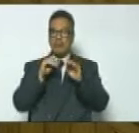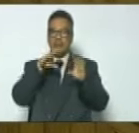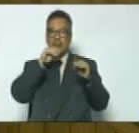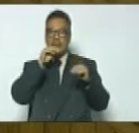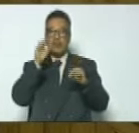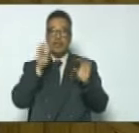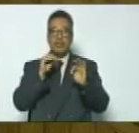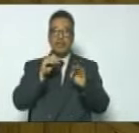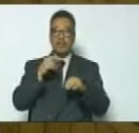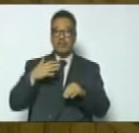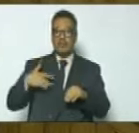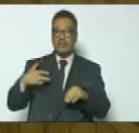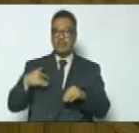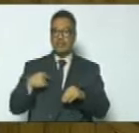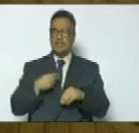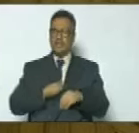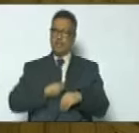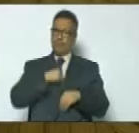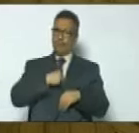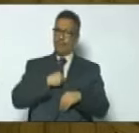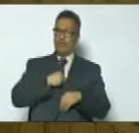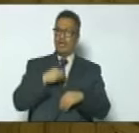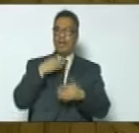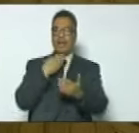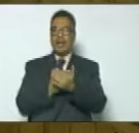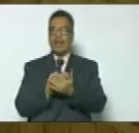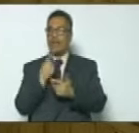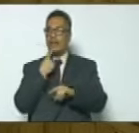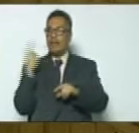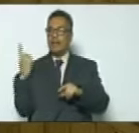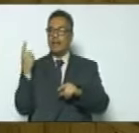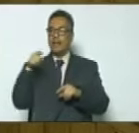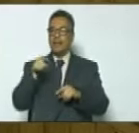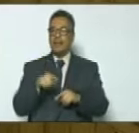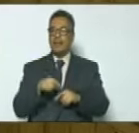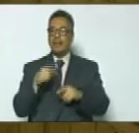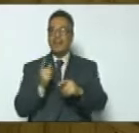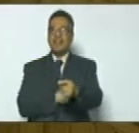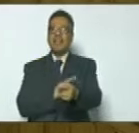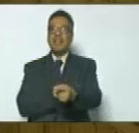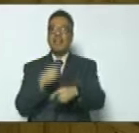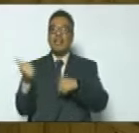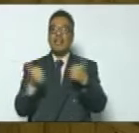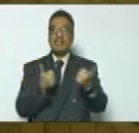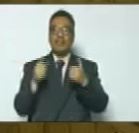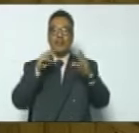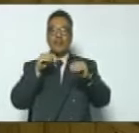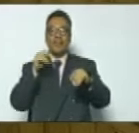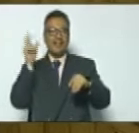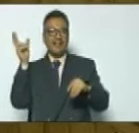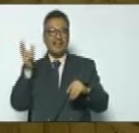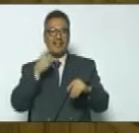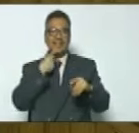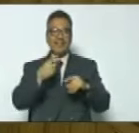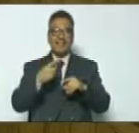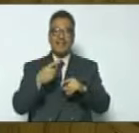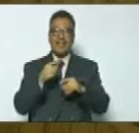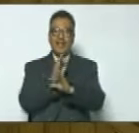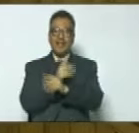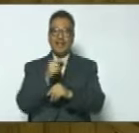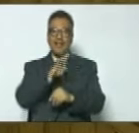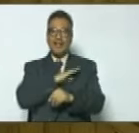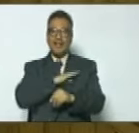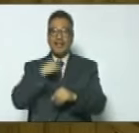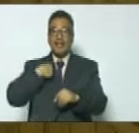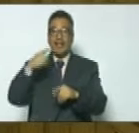yo no hablaba, pero yo me sentí extraño. Hasta que me volteé y le dije a uno, pues hermano, ¿y cuándo narran el juego aquí? Porque